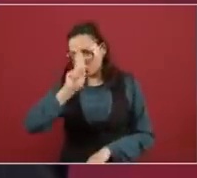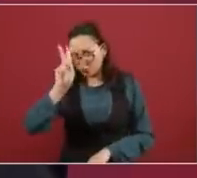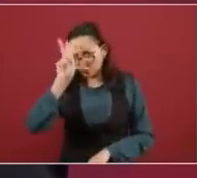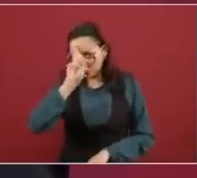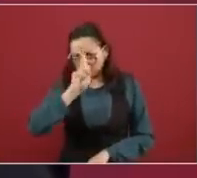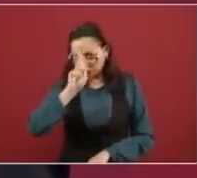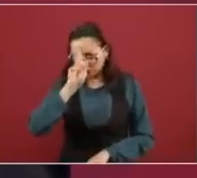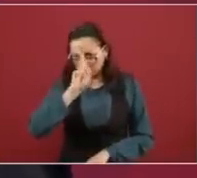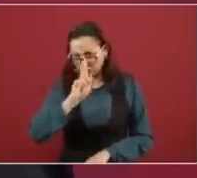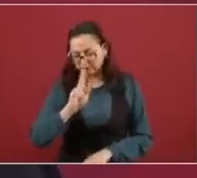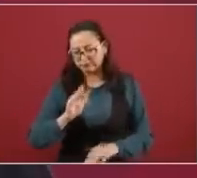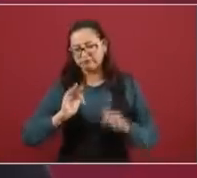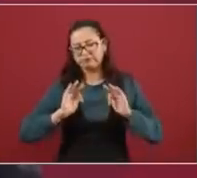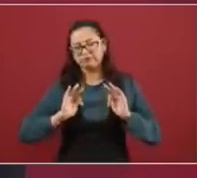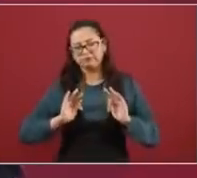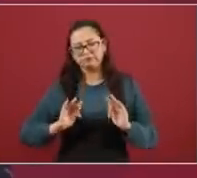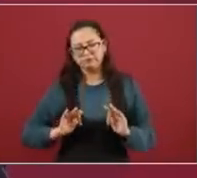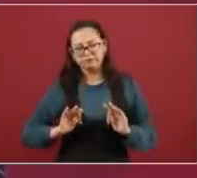es lo mejor,